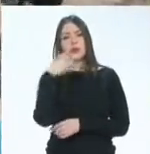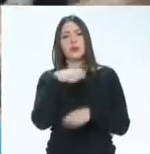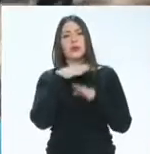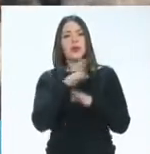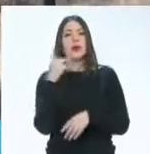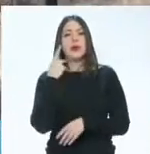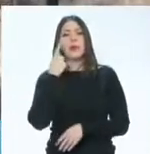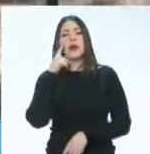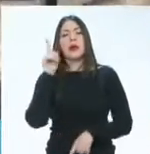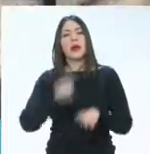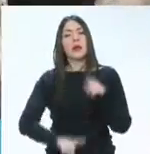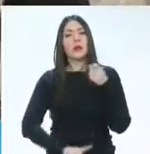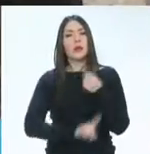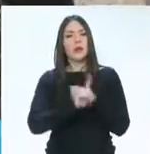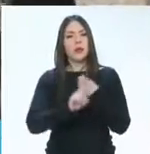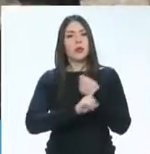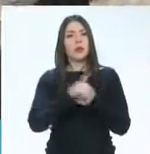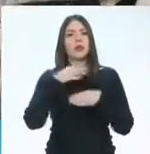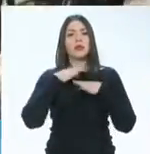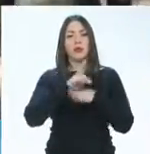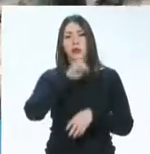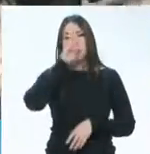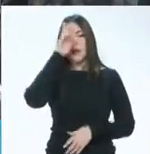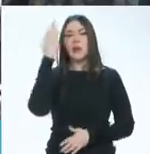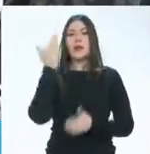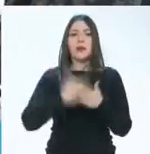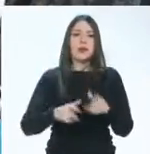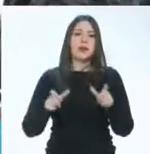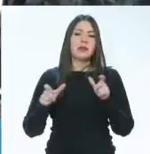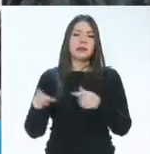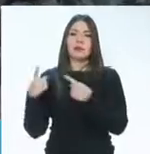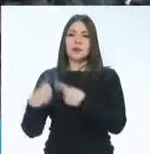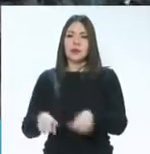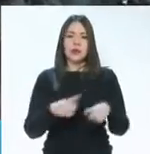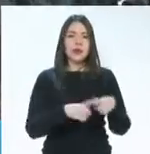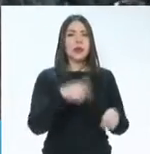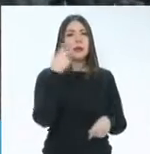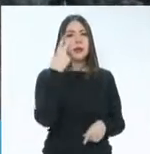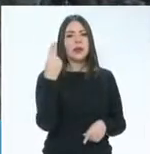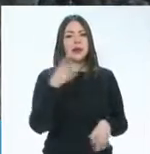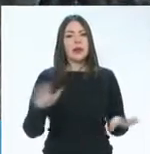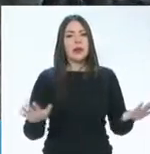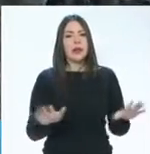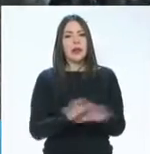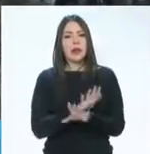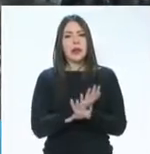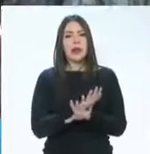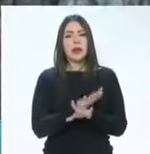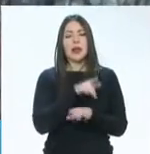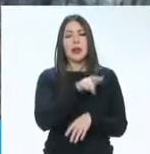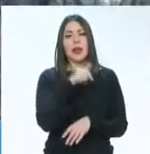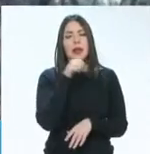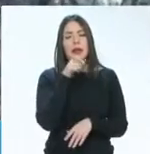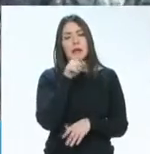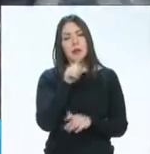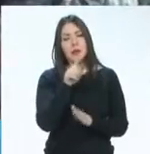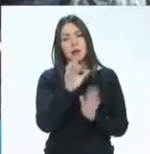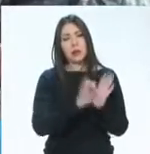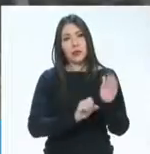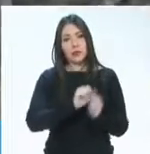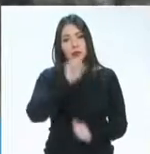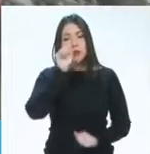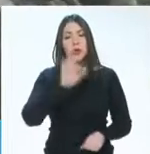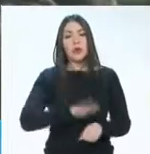para resolver el problema de la violencia, de la inseguridad, etcétera, pero modificando el texto supremo, porque el punto está en que está